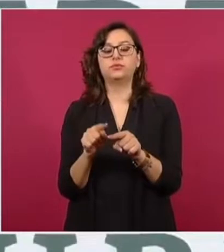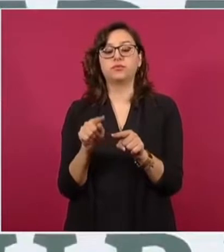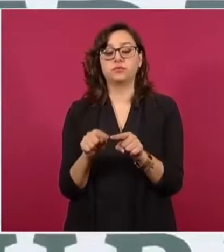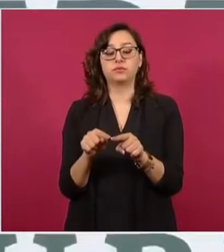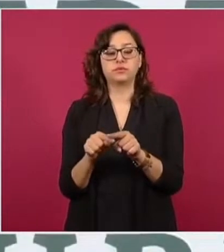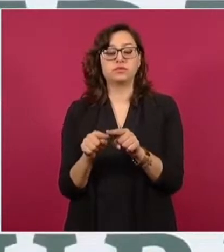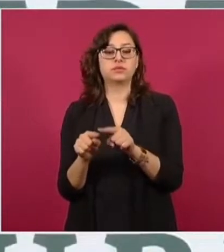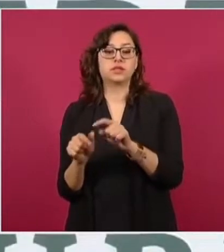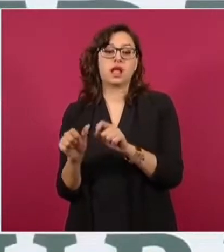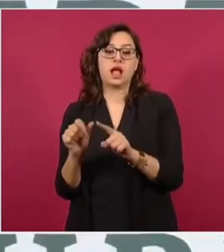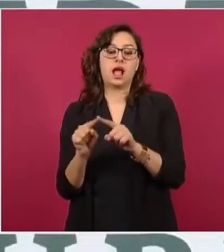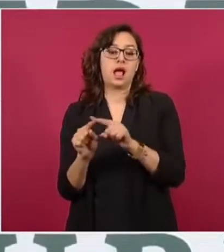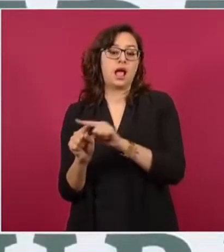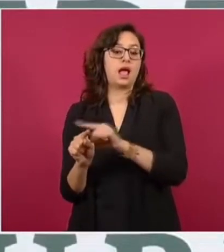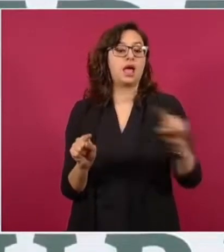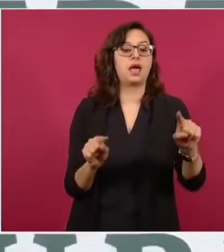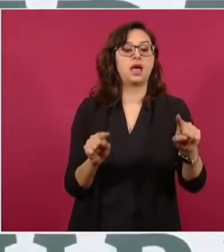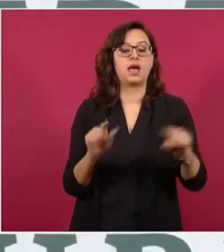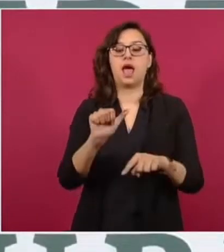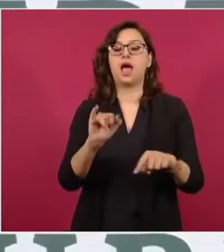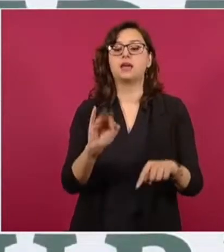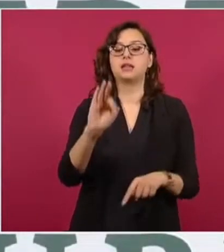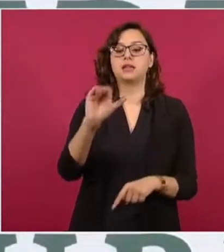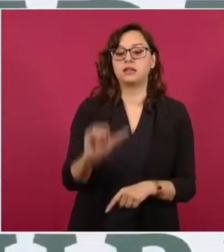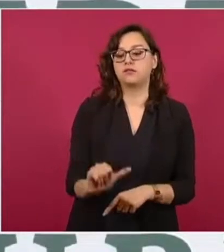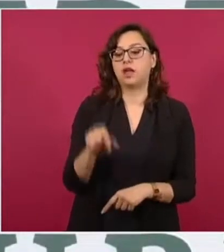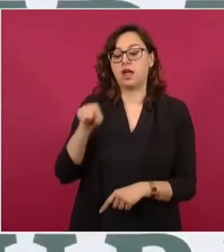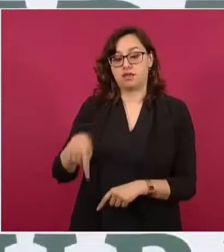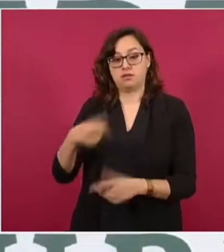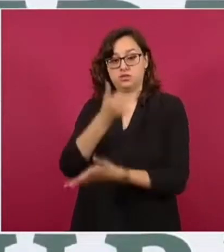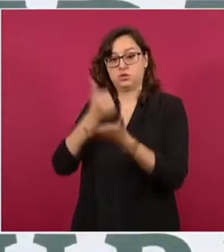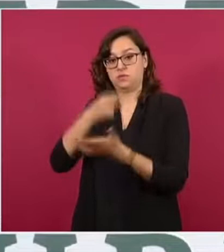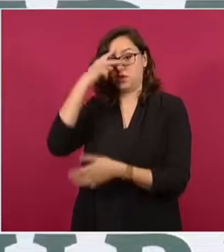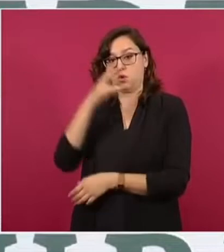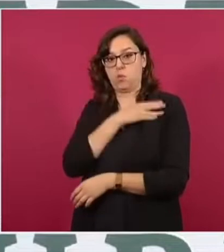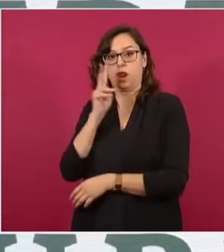Buenavista, en el centro de la Ciudad de México, al Aeropuerto Internacional Felipe Ángeles.